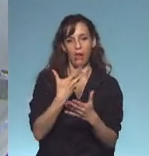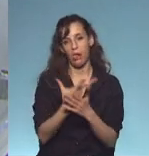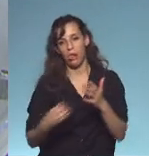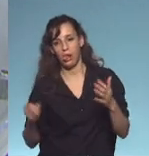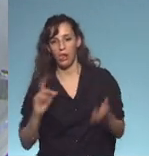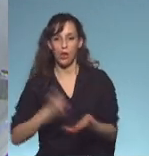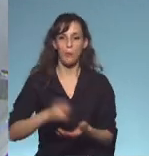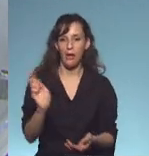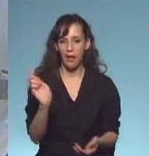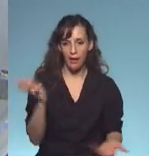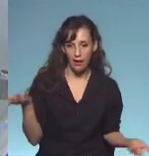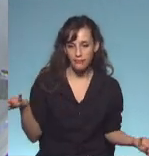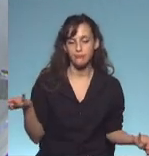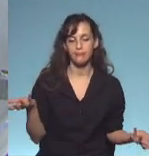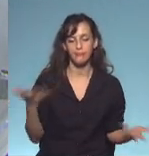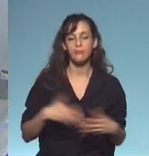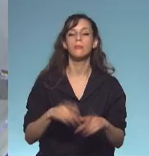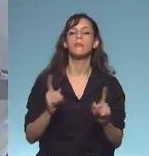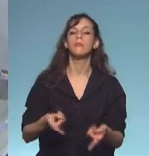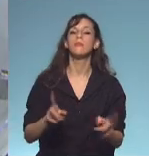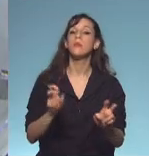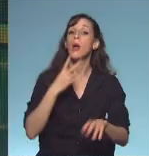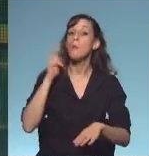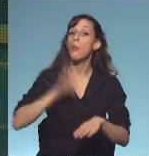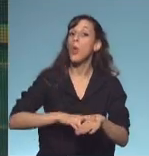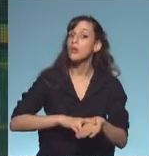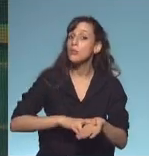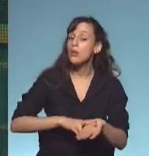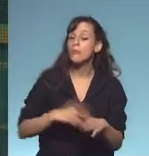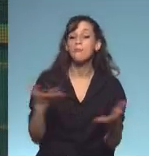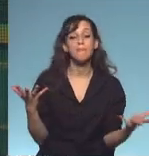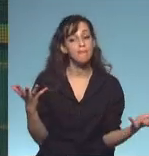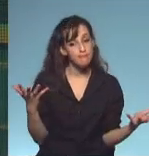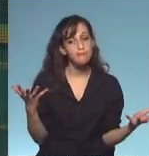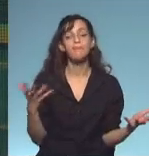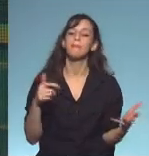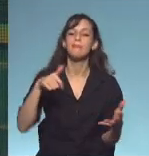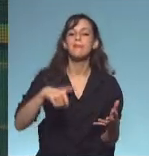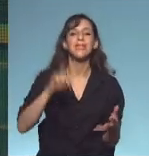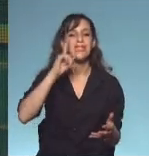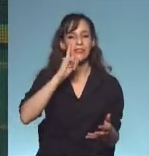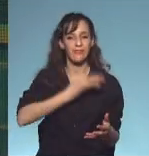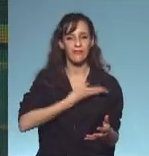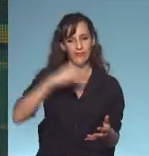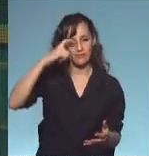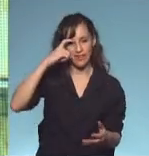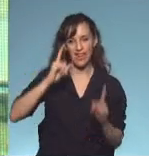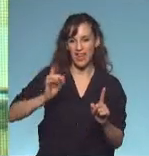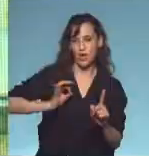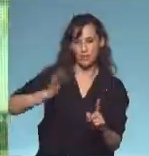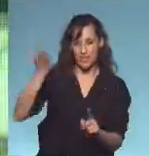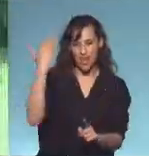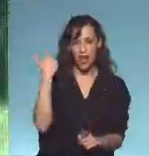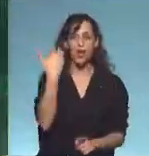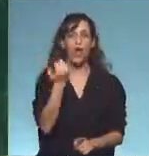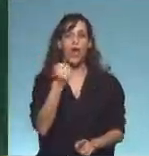Precisamente para tratar de no pagar impuestos, y los impuestos vuelven. En este caso tenemos que hablar del IFE el año pasado, el ATP, el